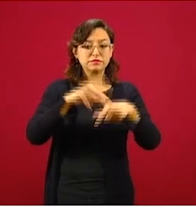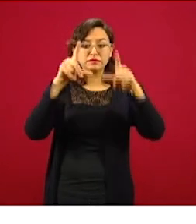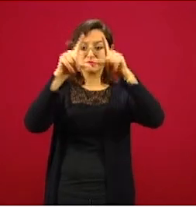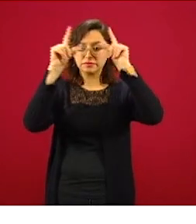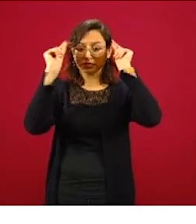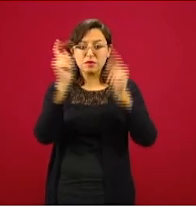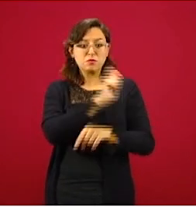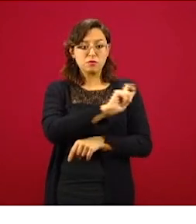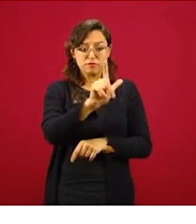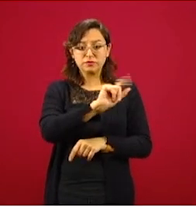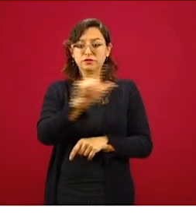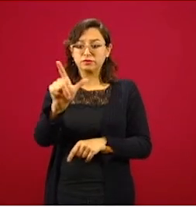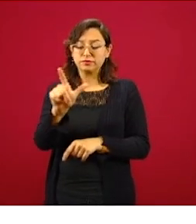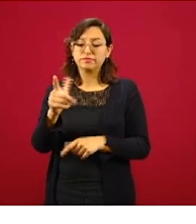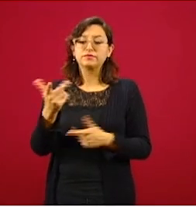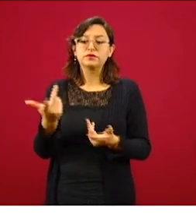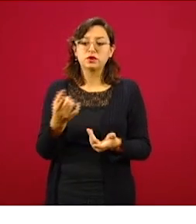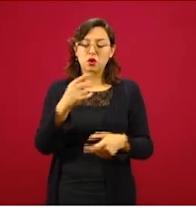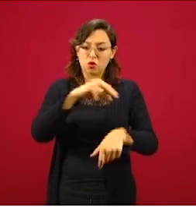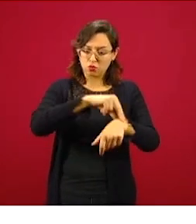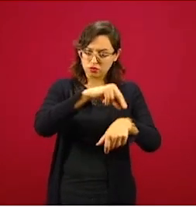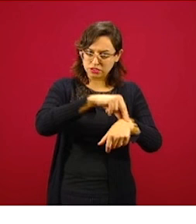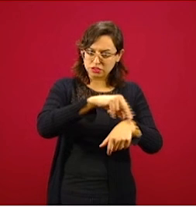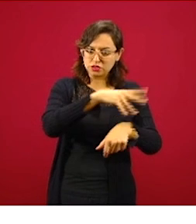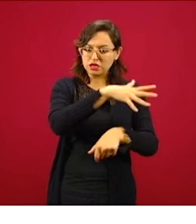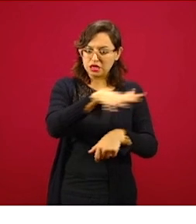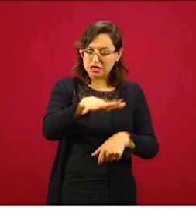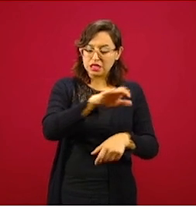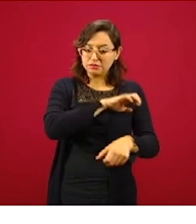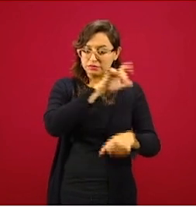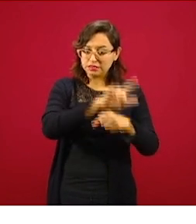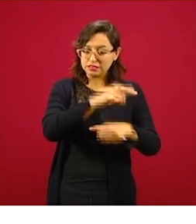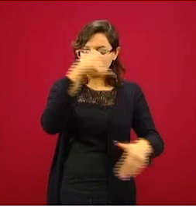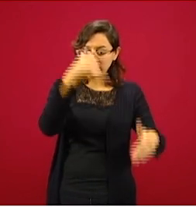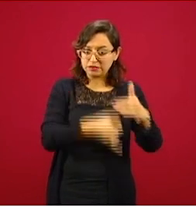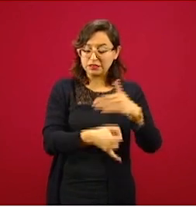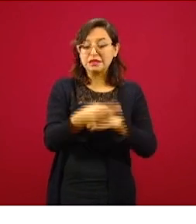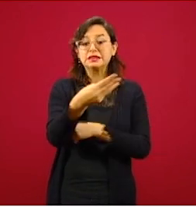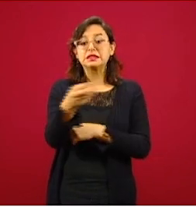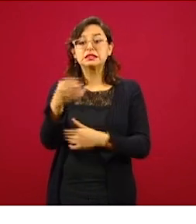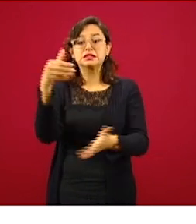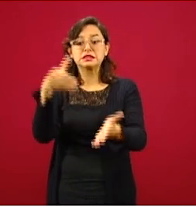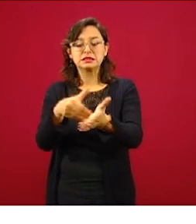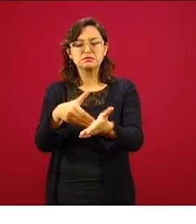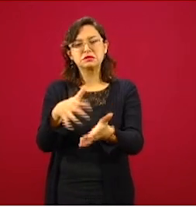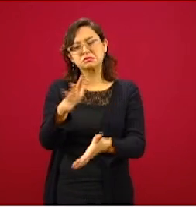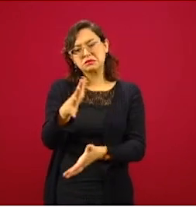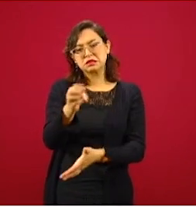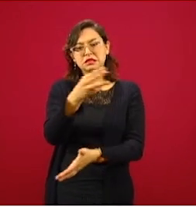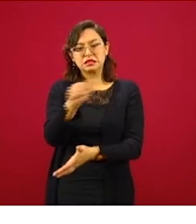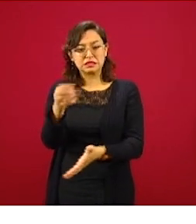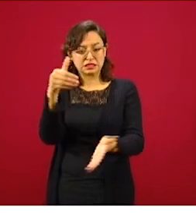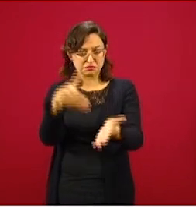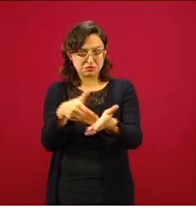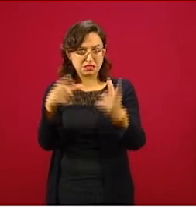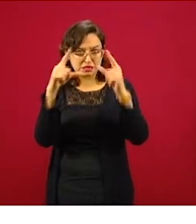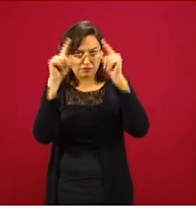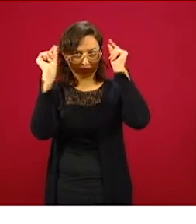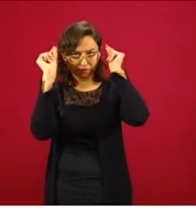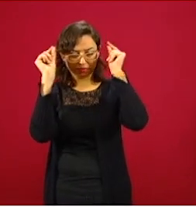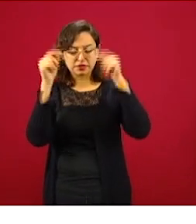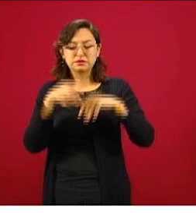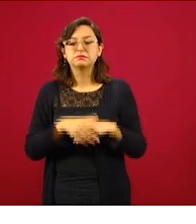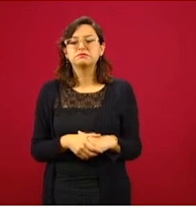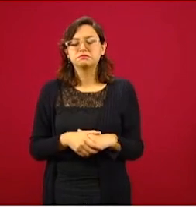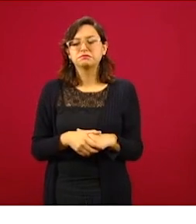luego tomando en cuenta solo médicos, médicos generales y especialistas, y 300,000, alrededor de 300,000 enfermeras,